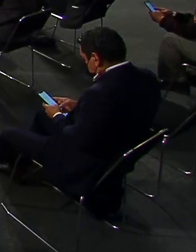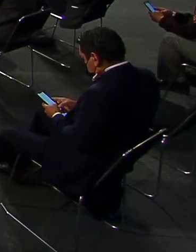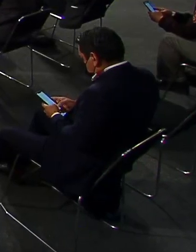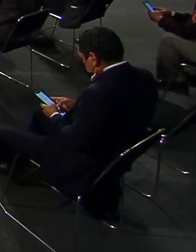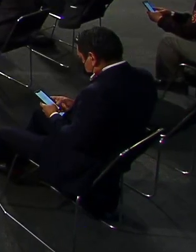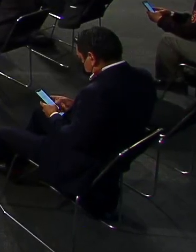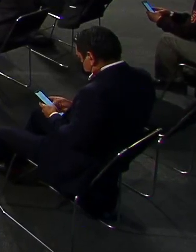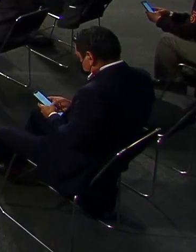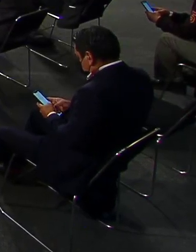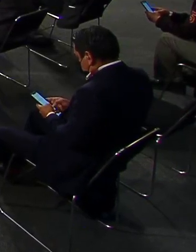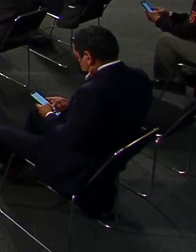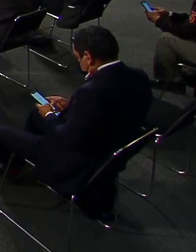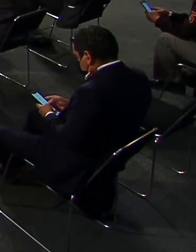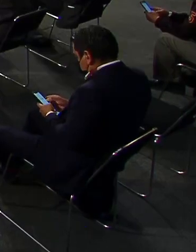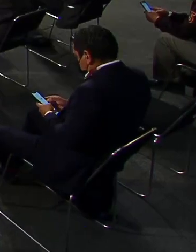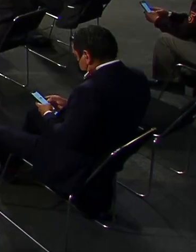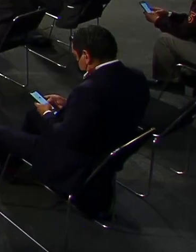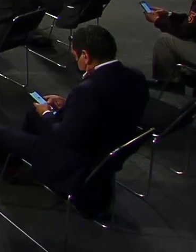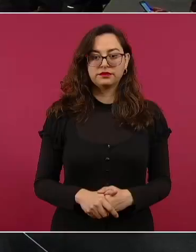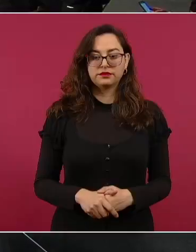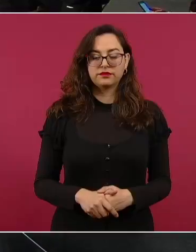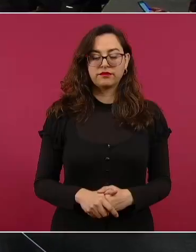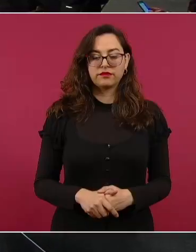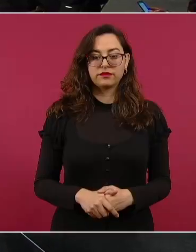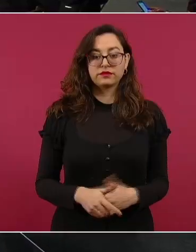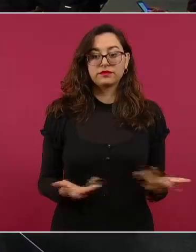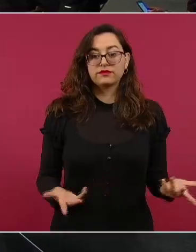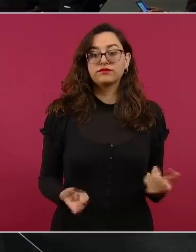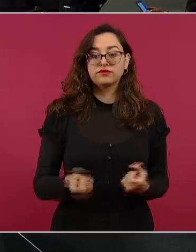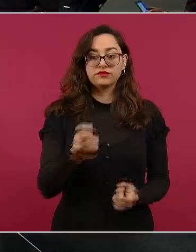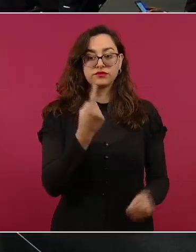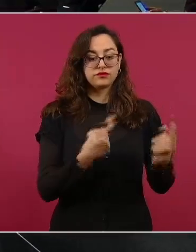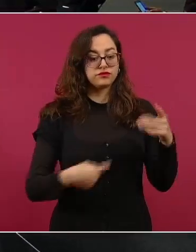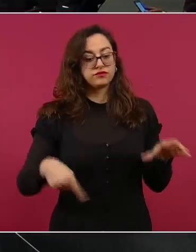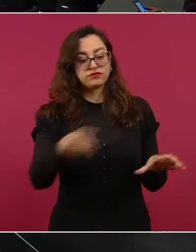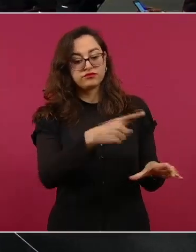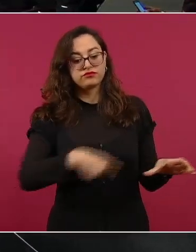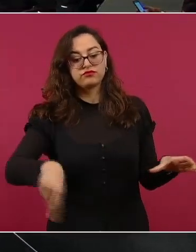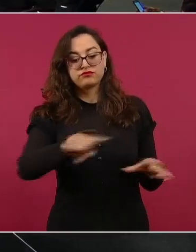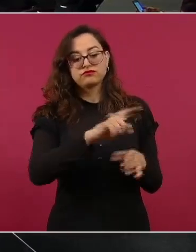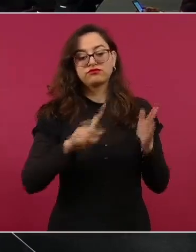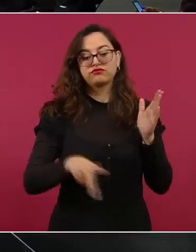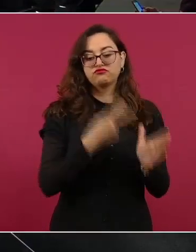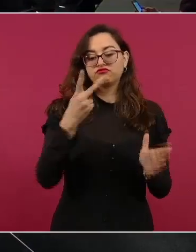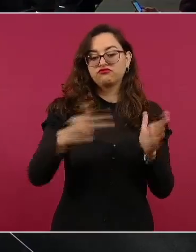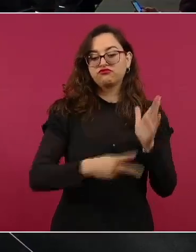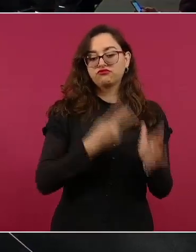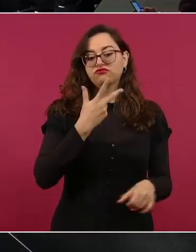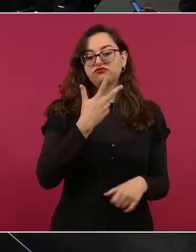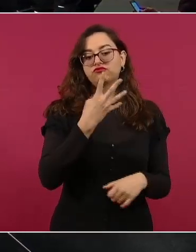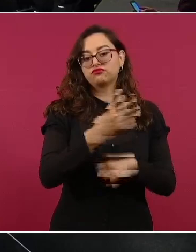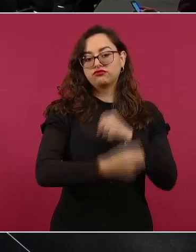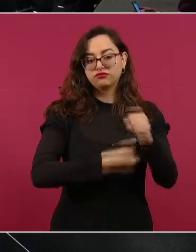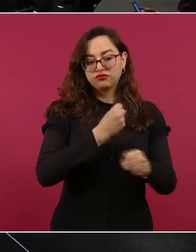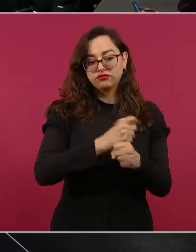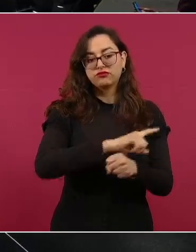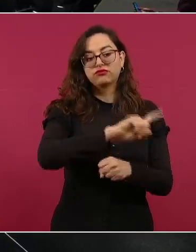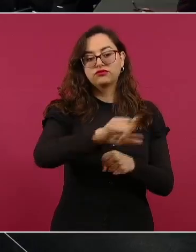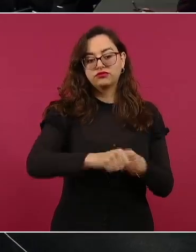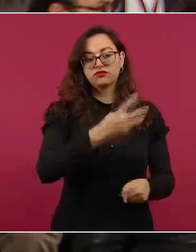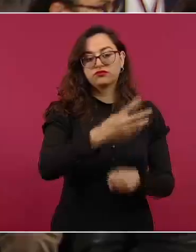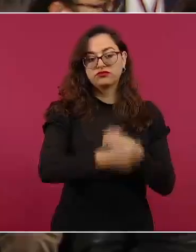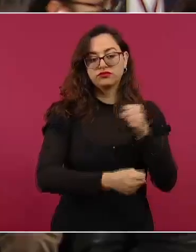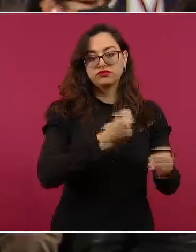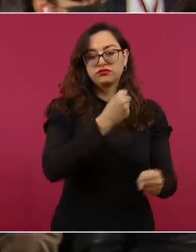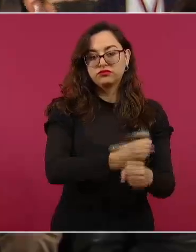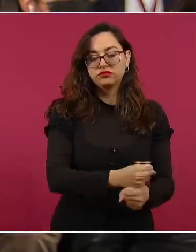recomendados por personajes conservadores, defensores de peluche, como el actual senador sin partido de largo apellido, es que